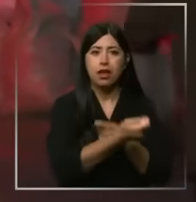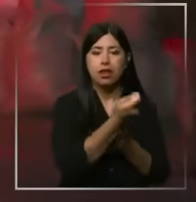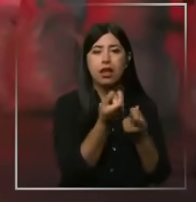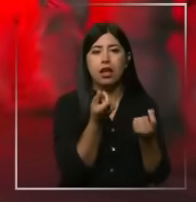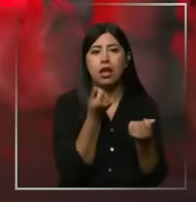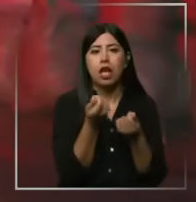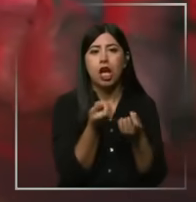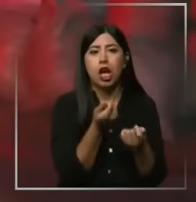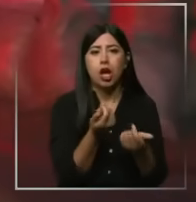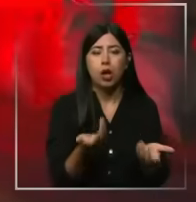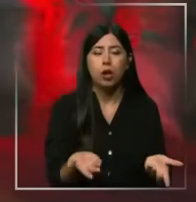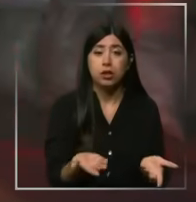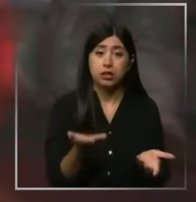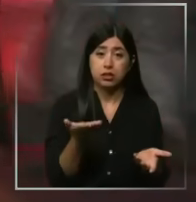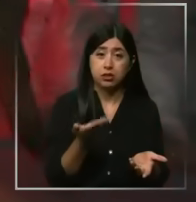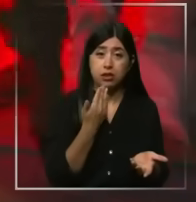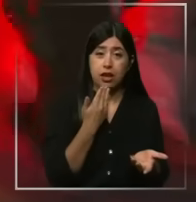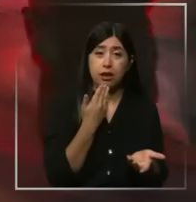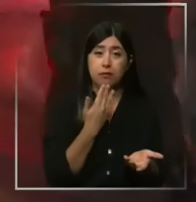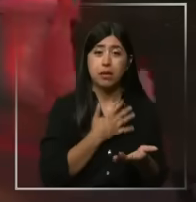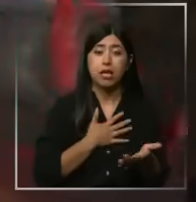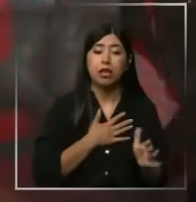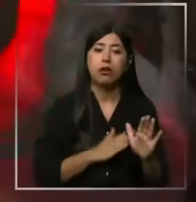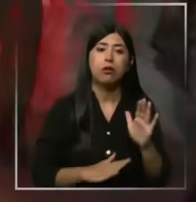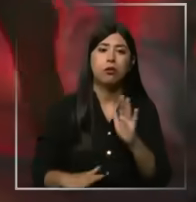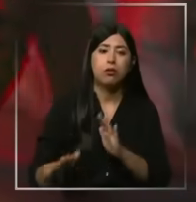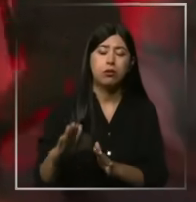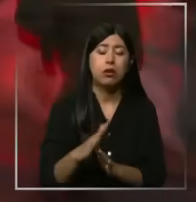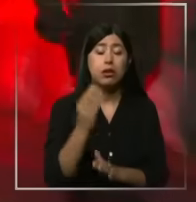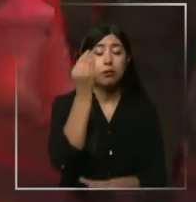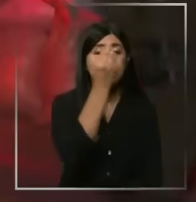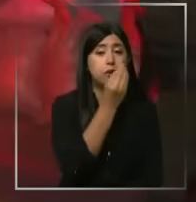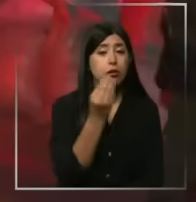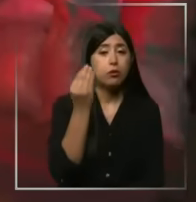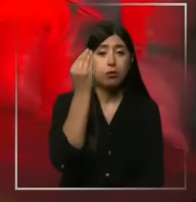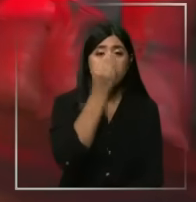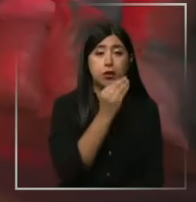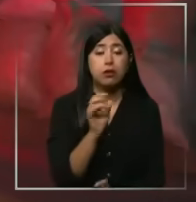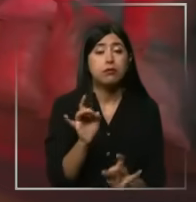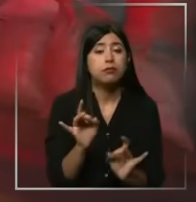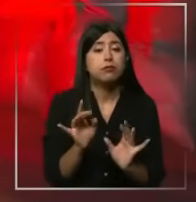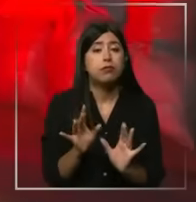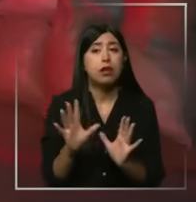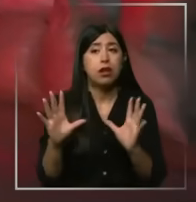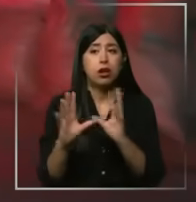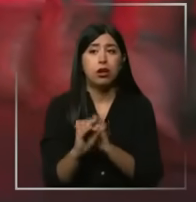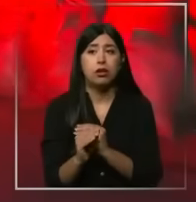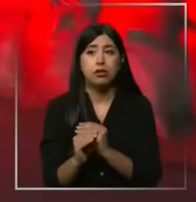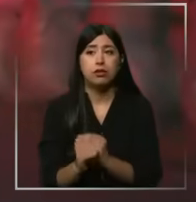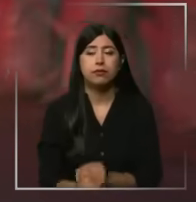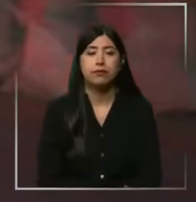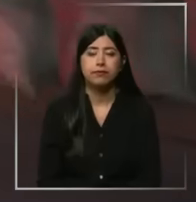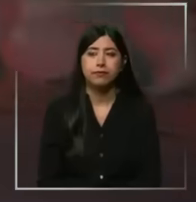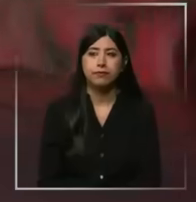de recursos y eso también lo quieren proteger y están preocupados por lo que pueda pasar durante la noche.